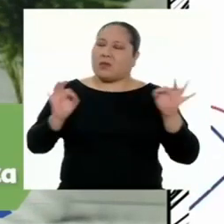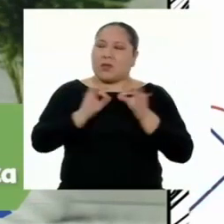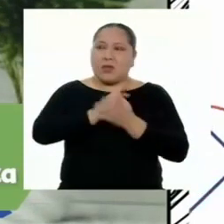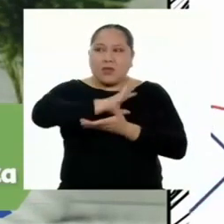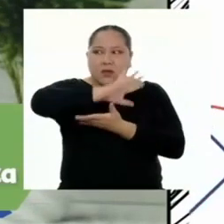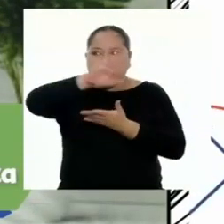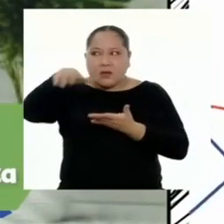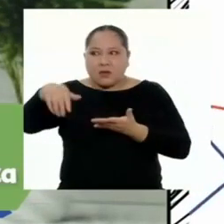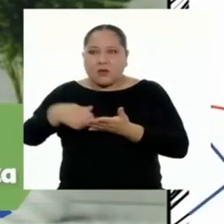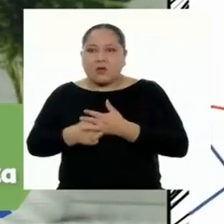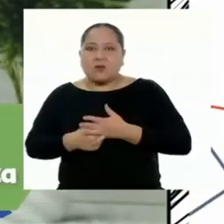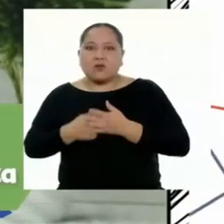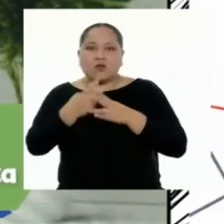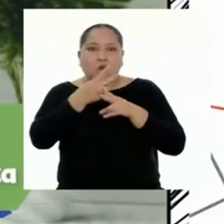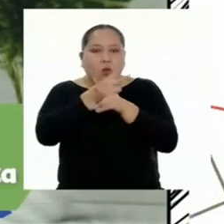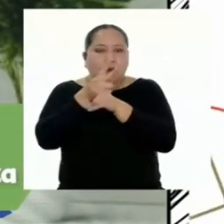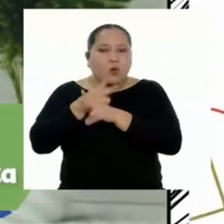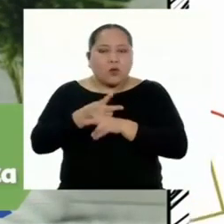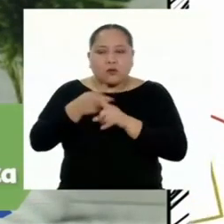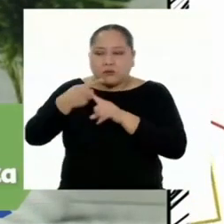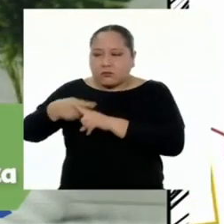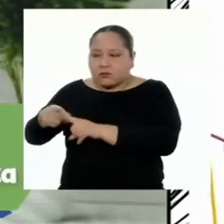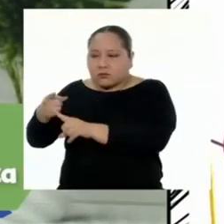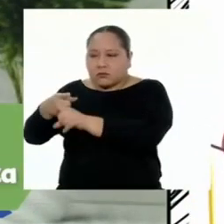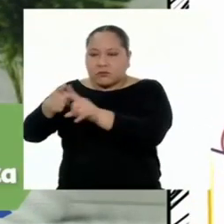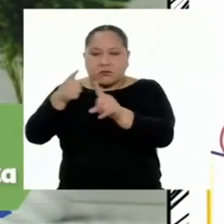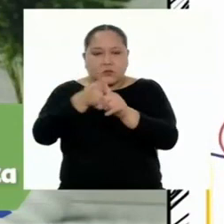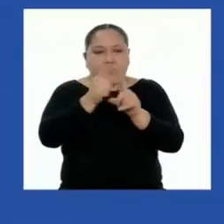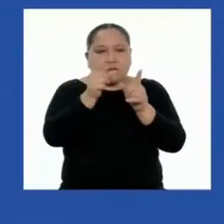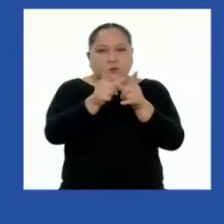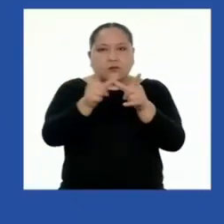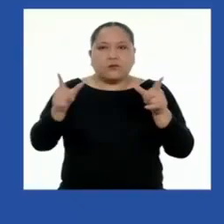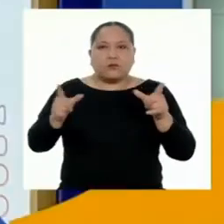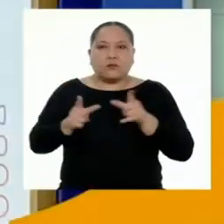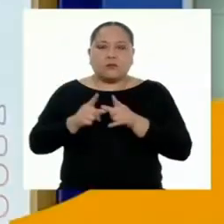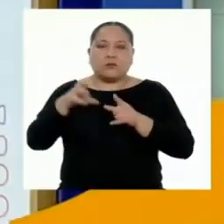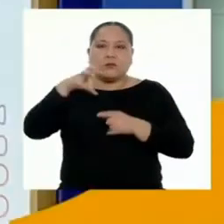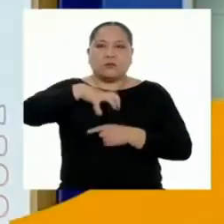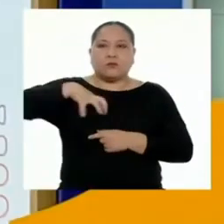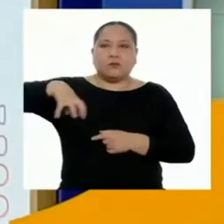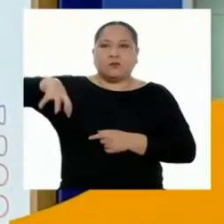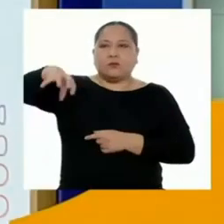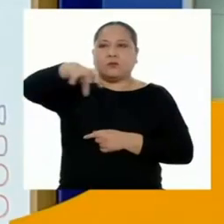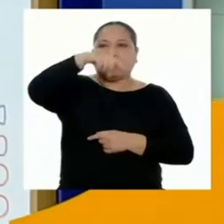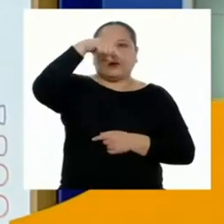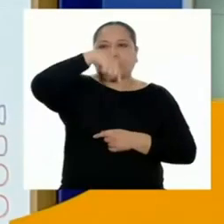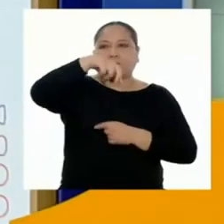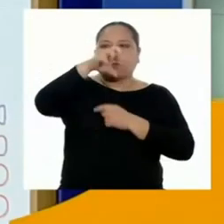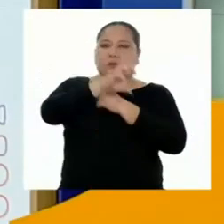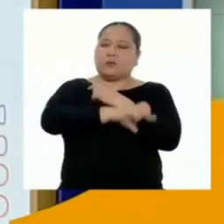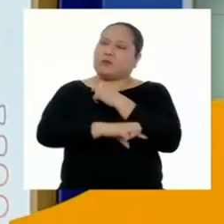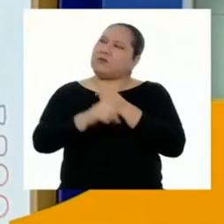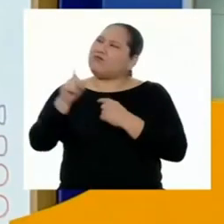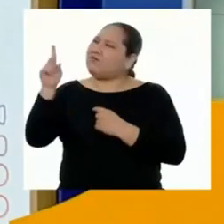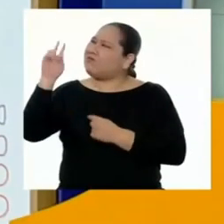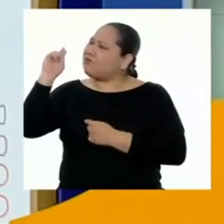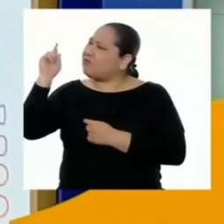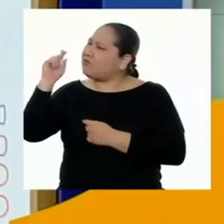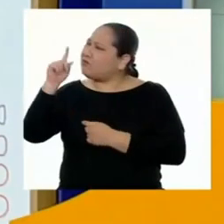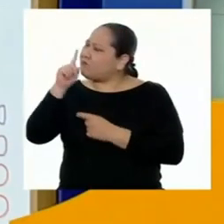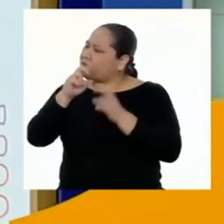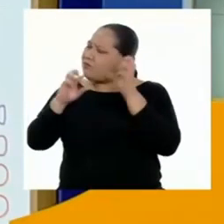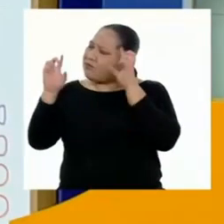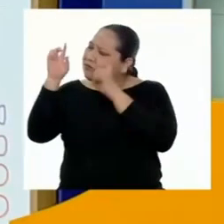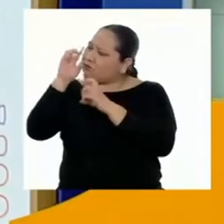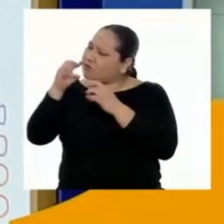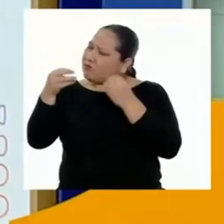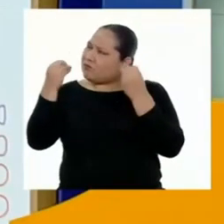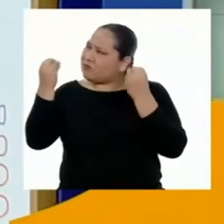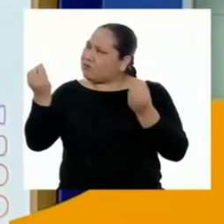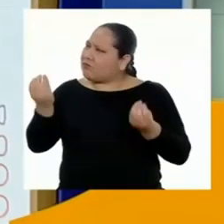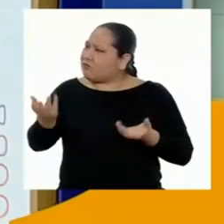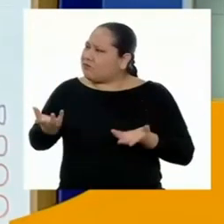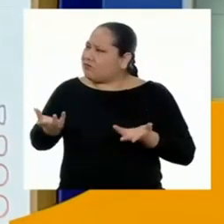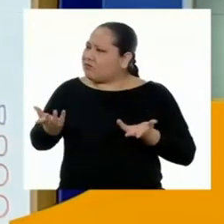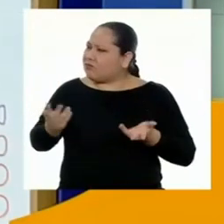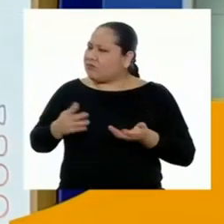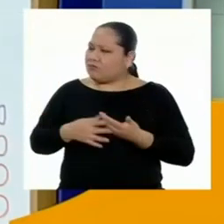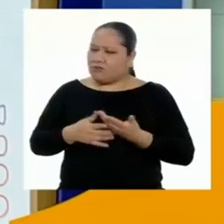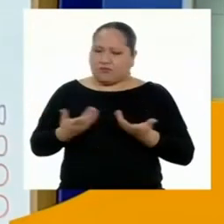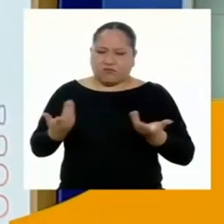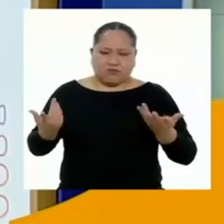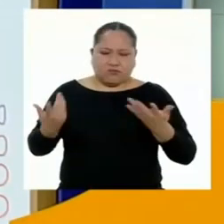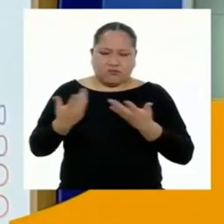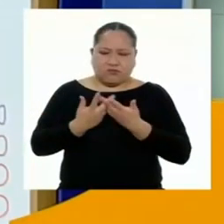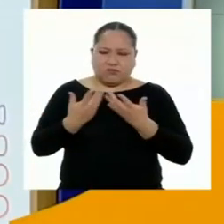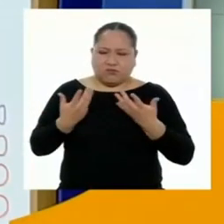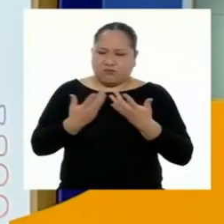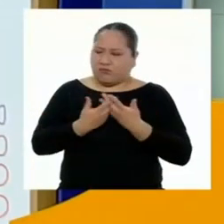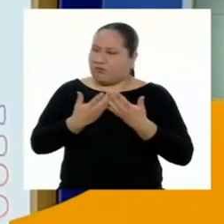a conservar los distintos ecosistemas de nuestro país. Profesora, una duda. ¿Cómo se produce la